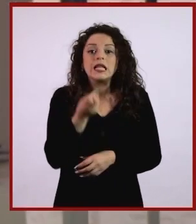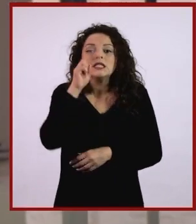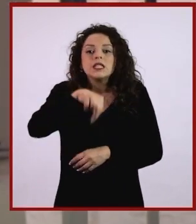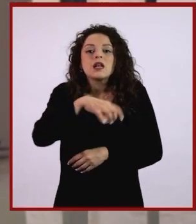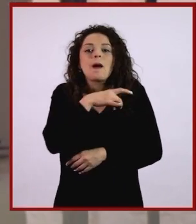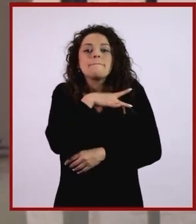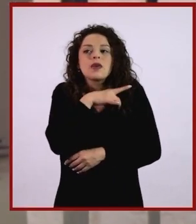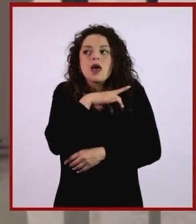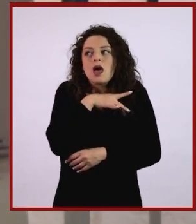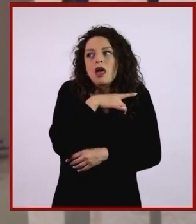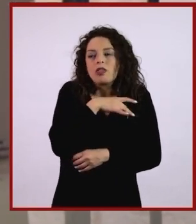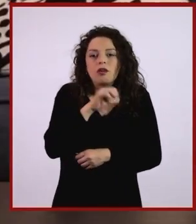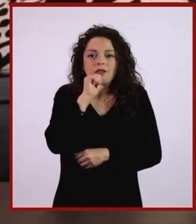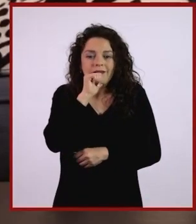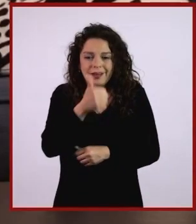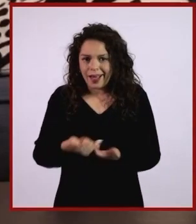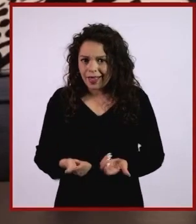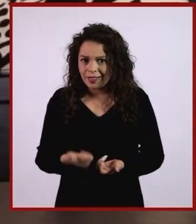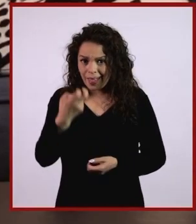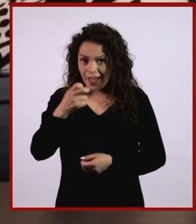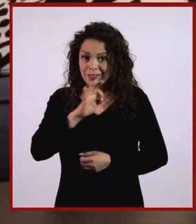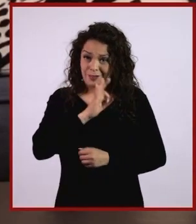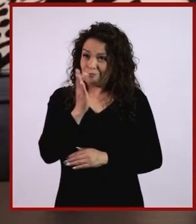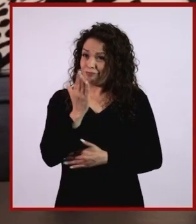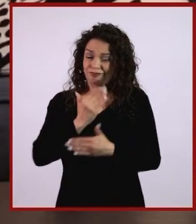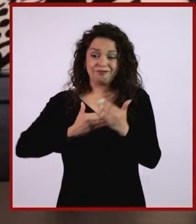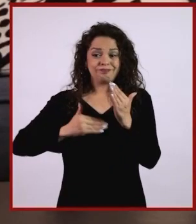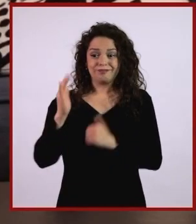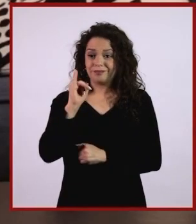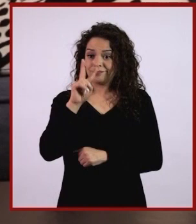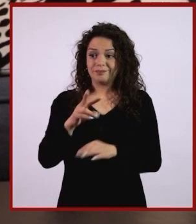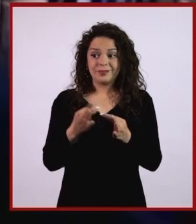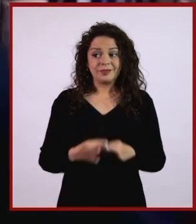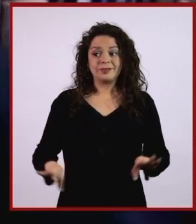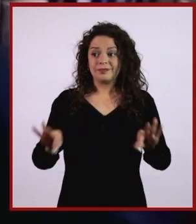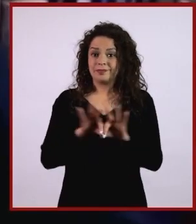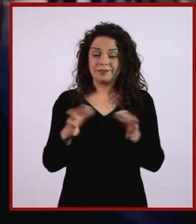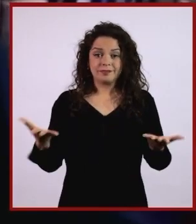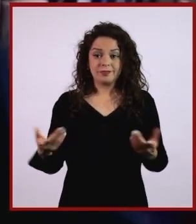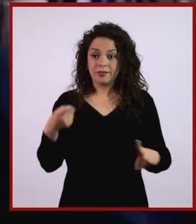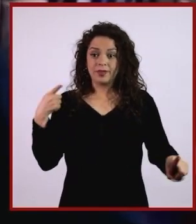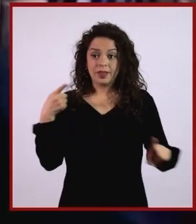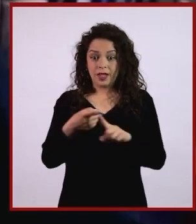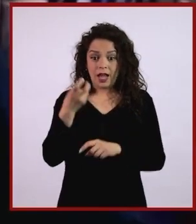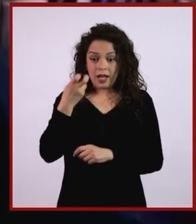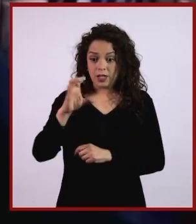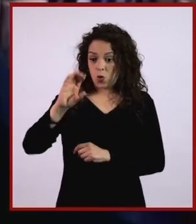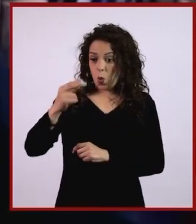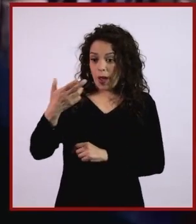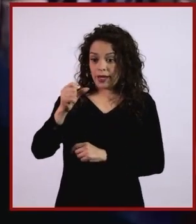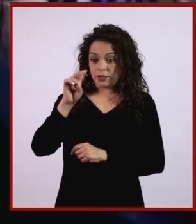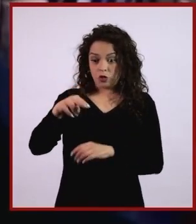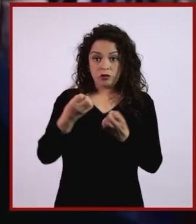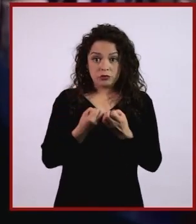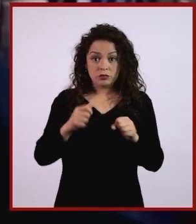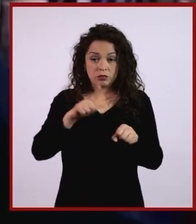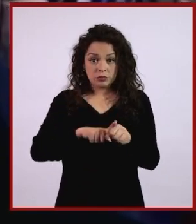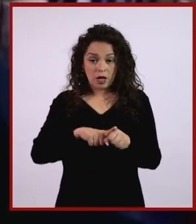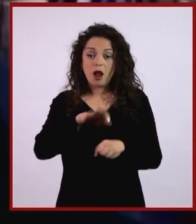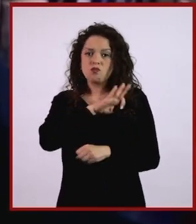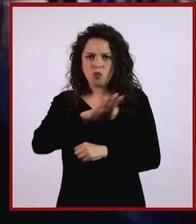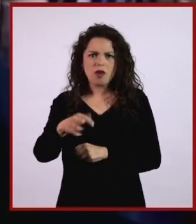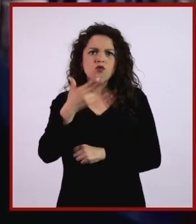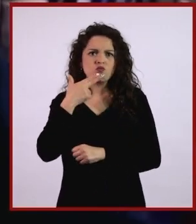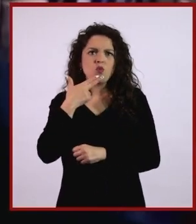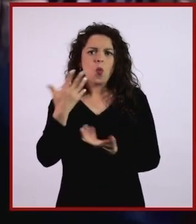a la calle sin tener miedo, ¿no? Lo cual ya sería un gran logro, ¿no? En ese sentido, la cohesión social puede